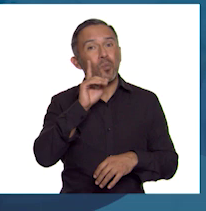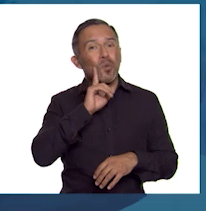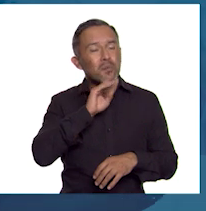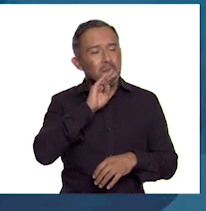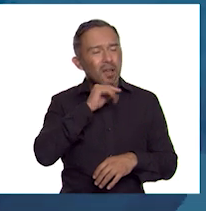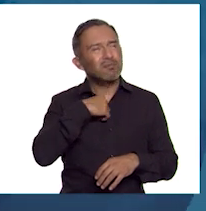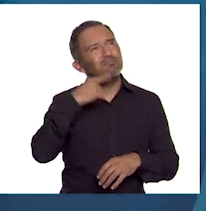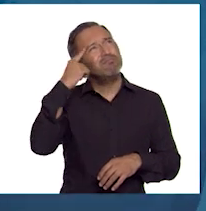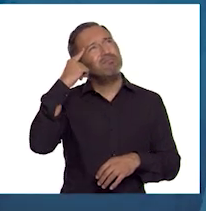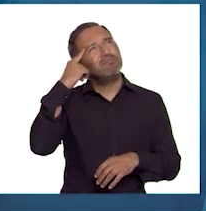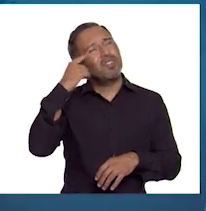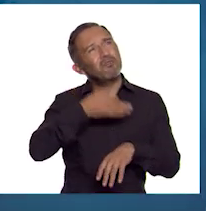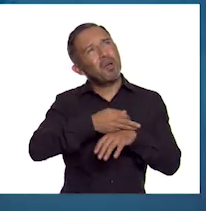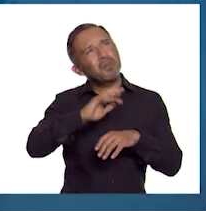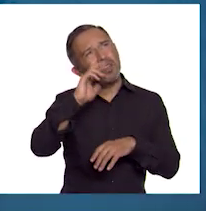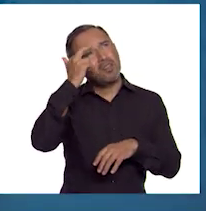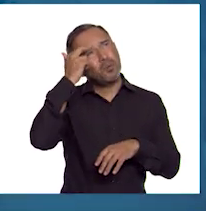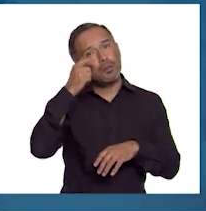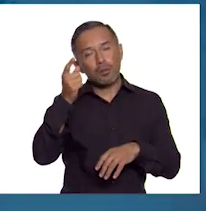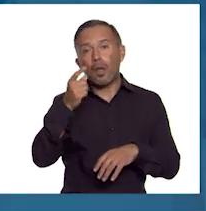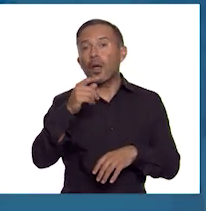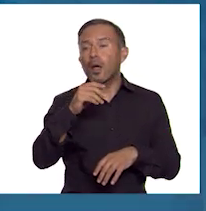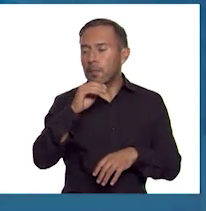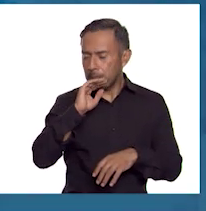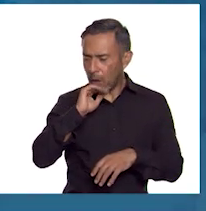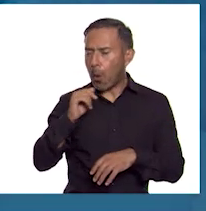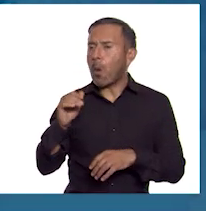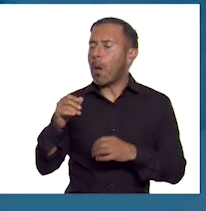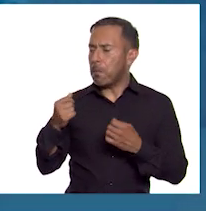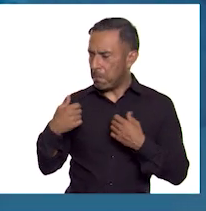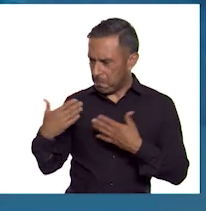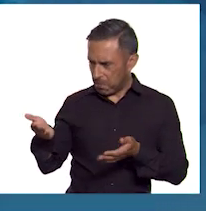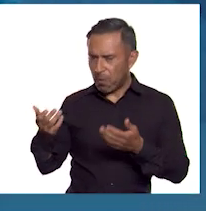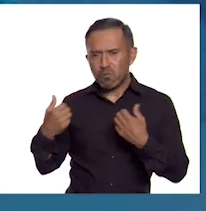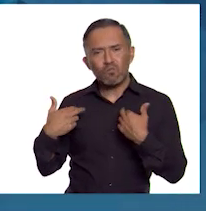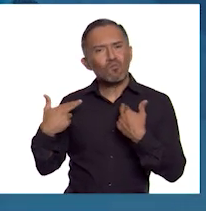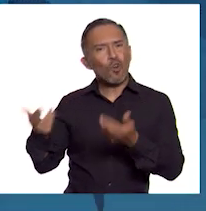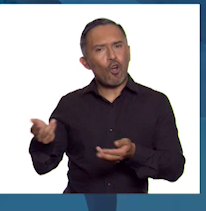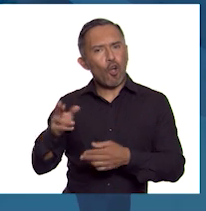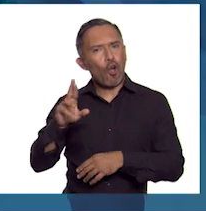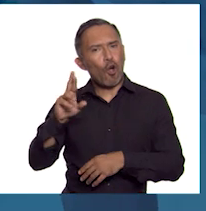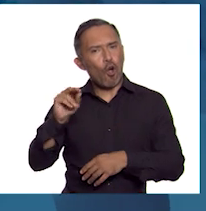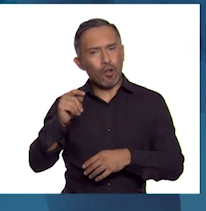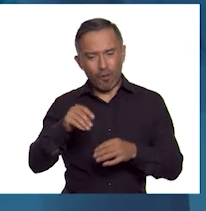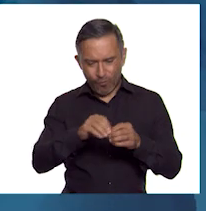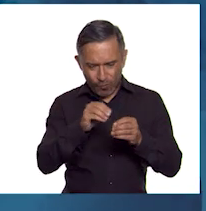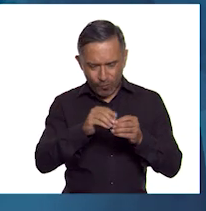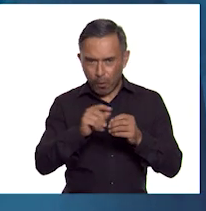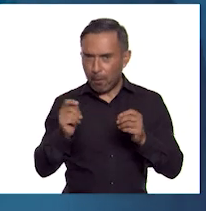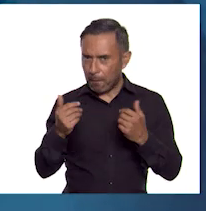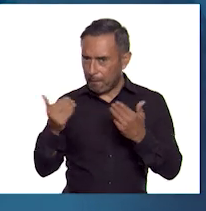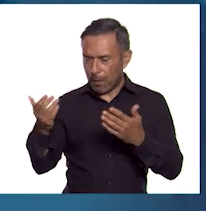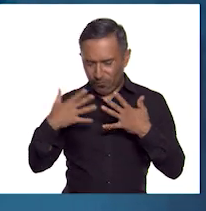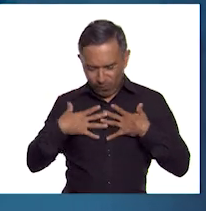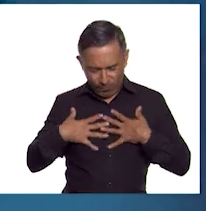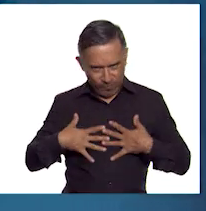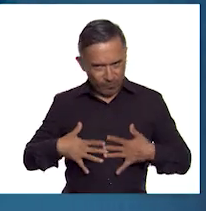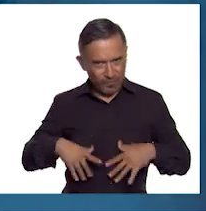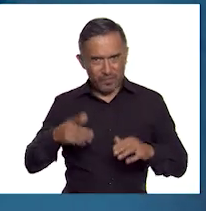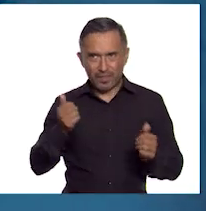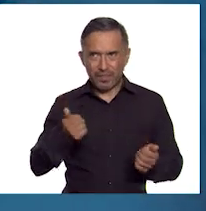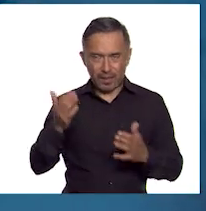señora Hole le cubre de oro y le entrega el uso perdido para que regrese. Exacto. En el segundo episodio, el